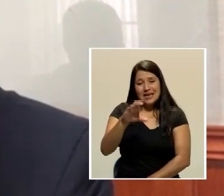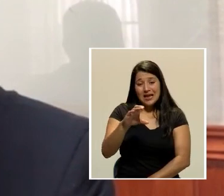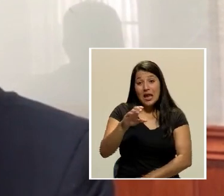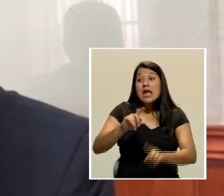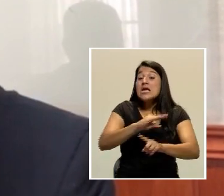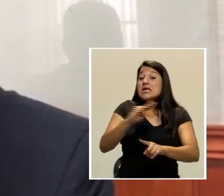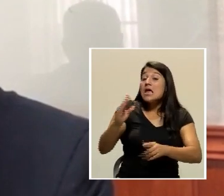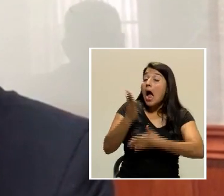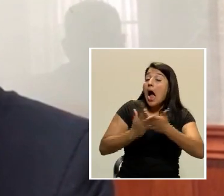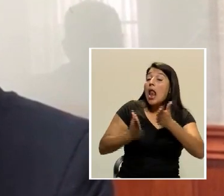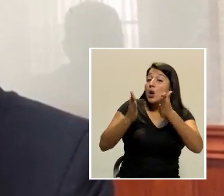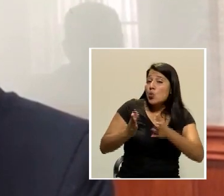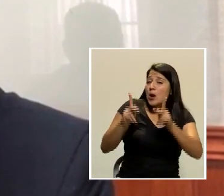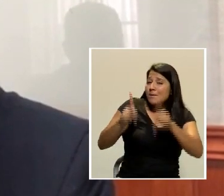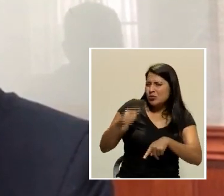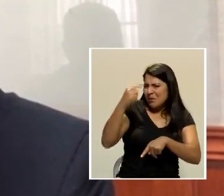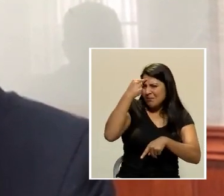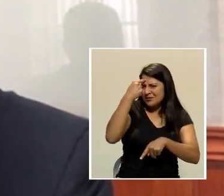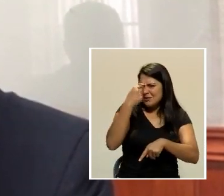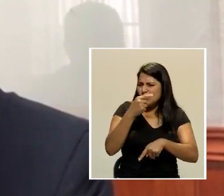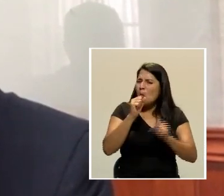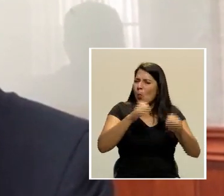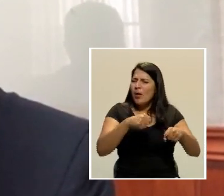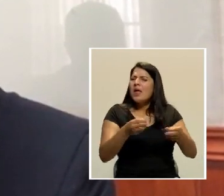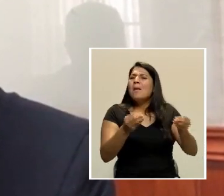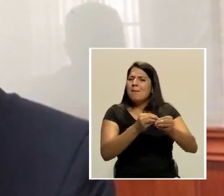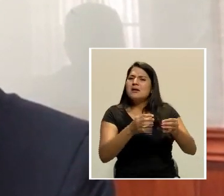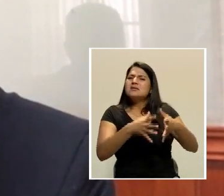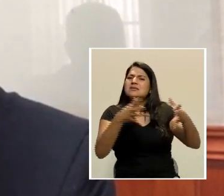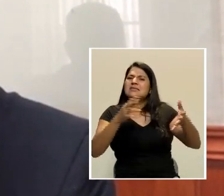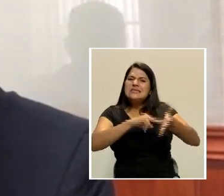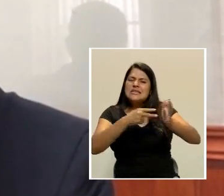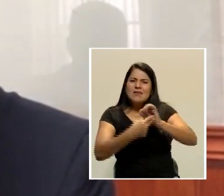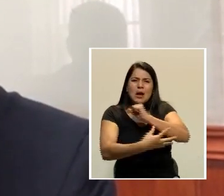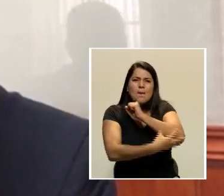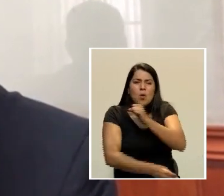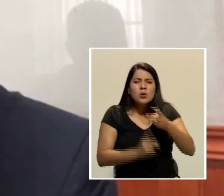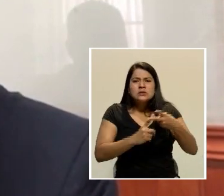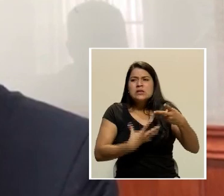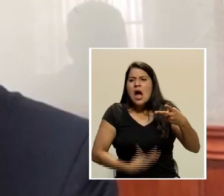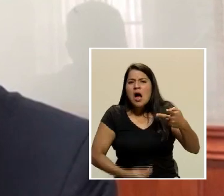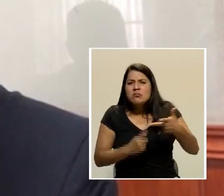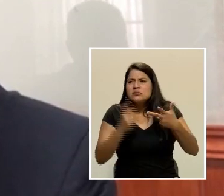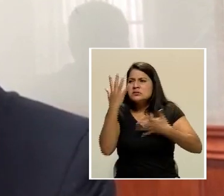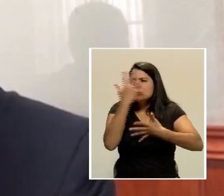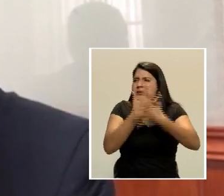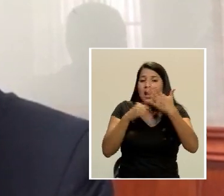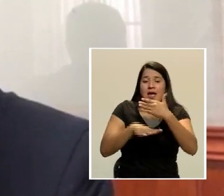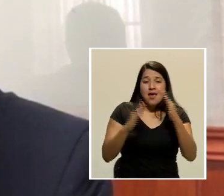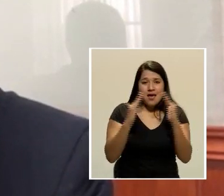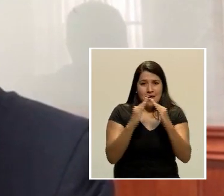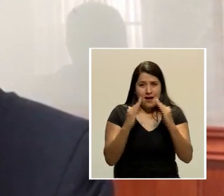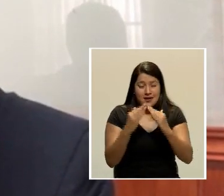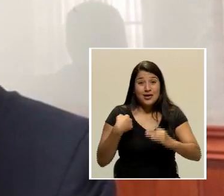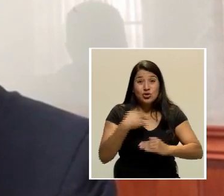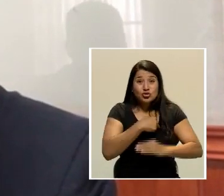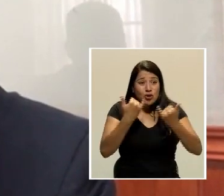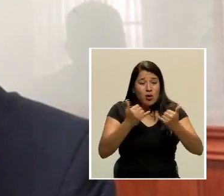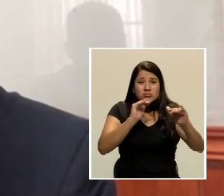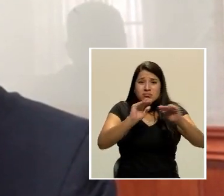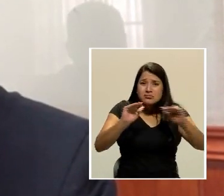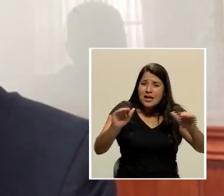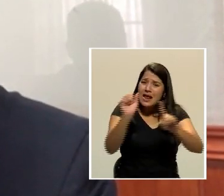costarricenses que cada día pierden su empleo, sin contar a los desalentados y mucho menos a los informales. El desempleo hoy afecta a 552,000 personas